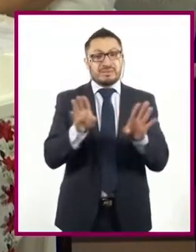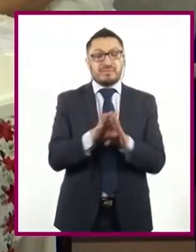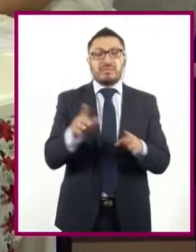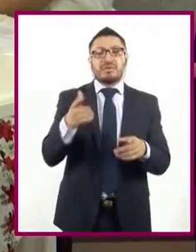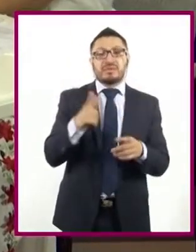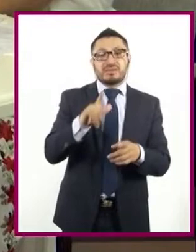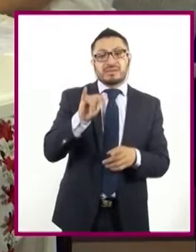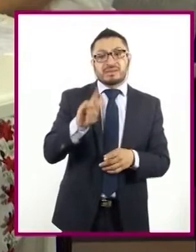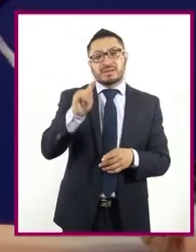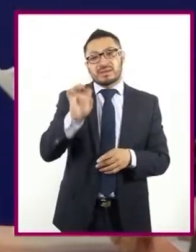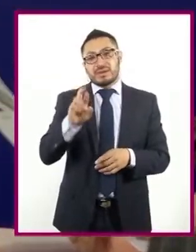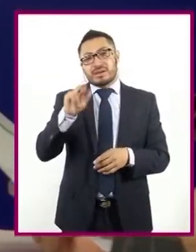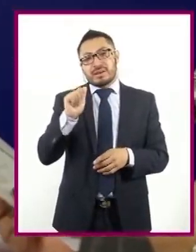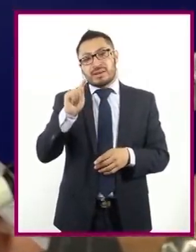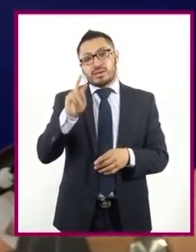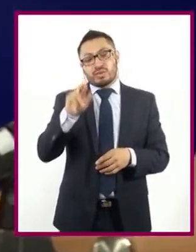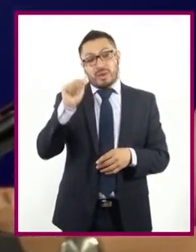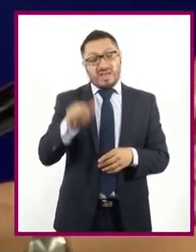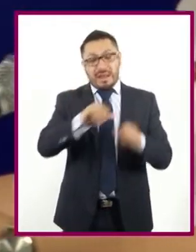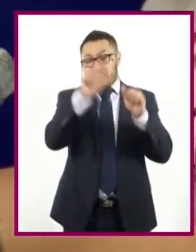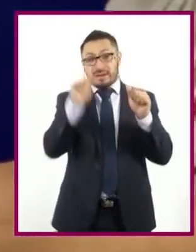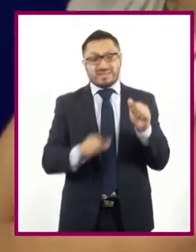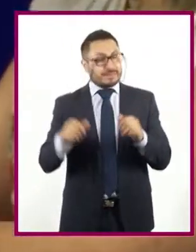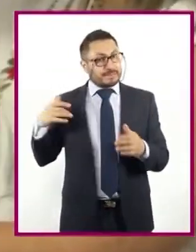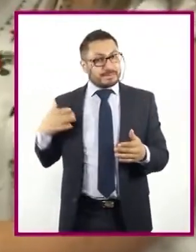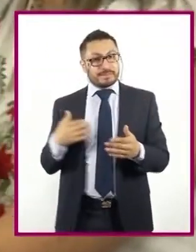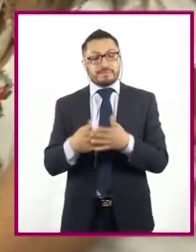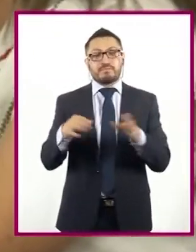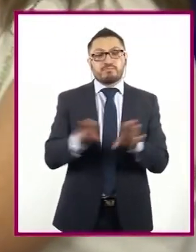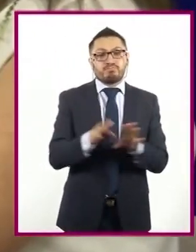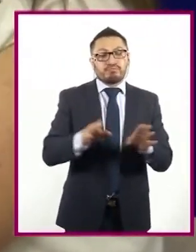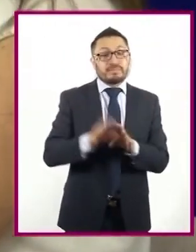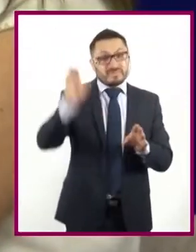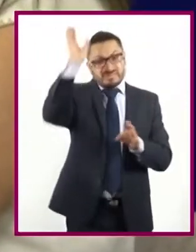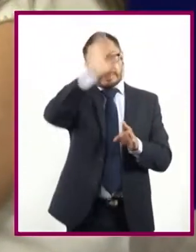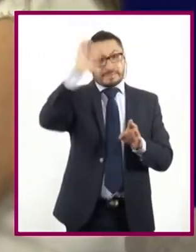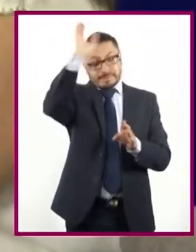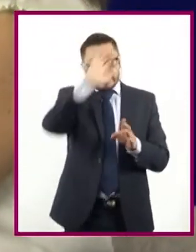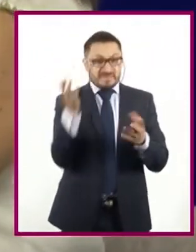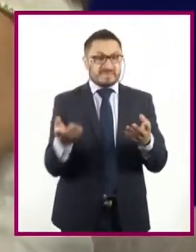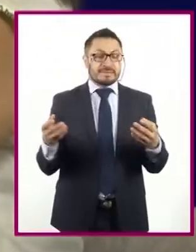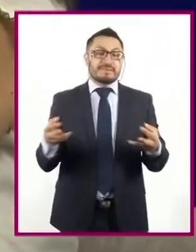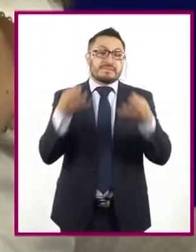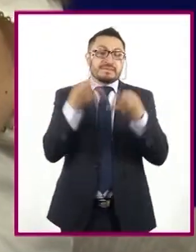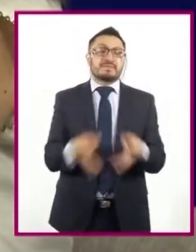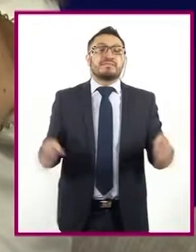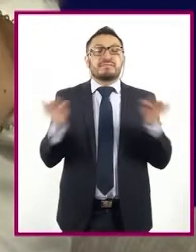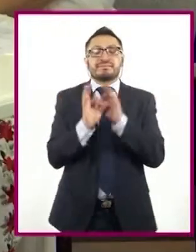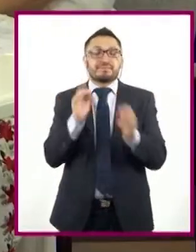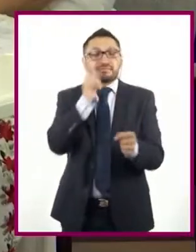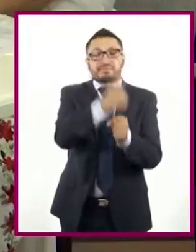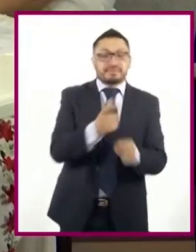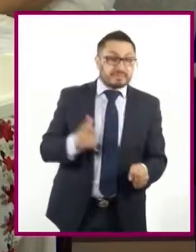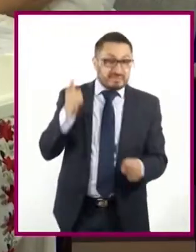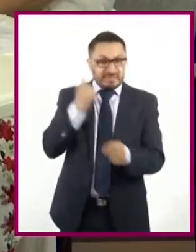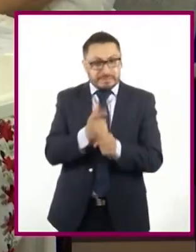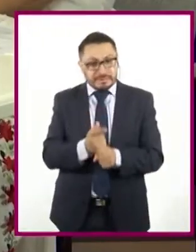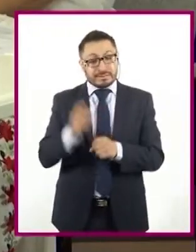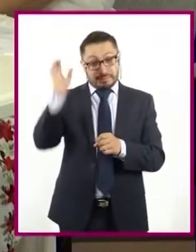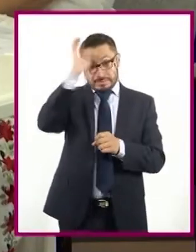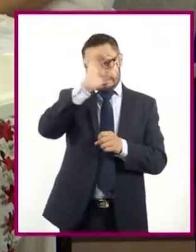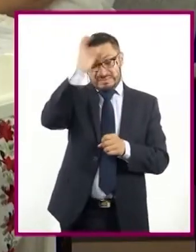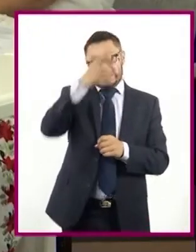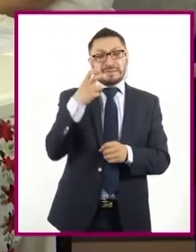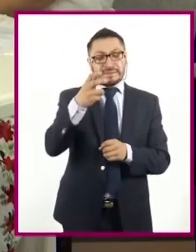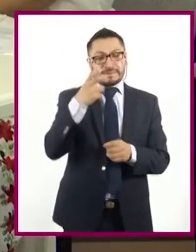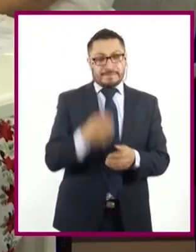artes. Ya en épocas más recientes fueron las ciencias y los grandes descubrimientos científicos los que marcaron la pauta. Tienes